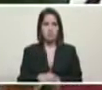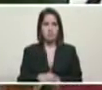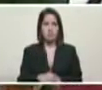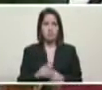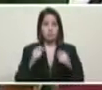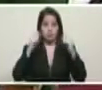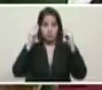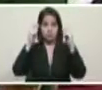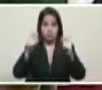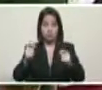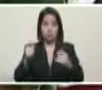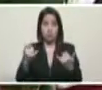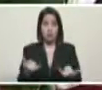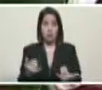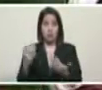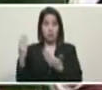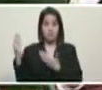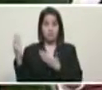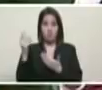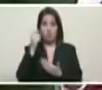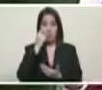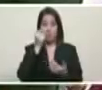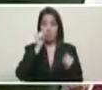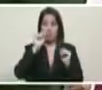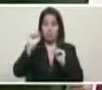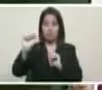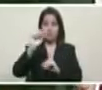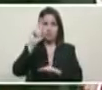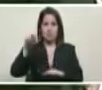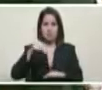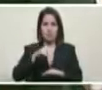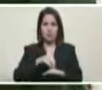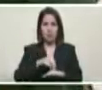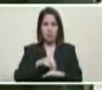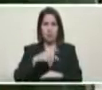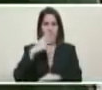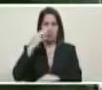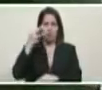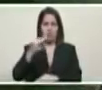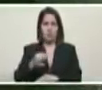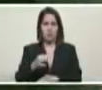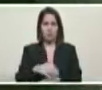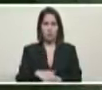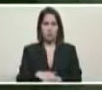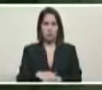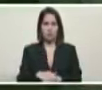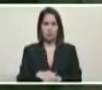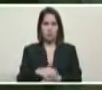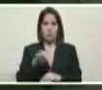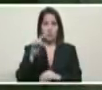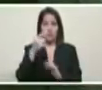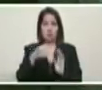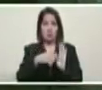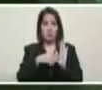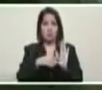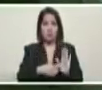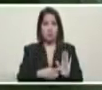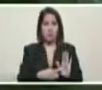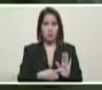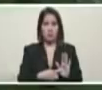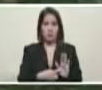Recibe entonces en este momento la Orden de la Defensa Nacional en grado de caballero el sargento primero Darwin Horacio